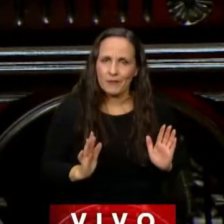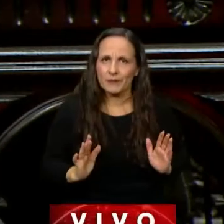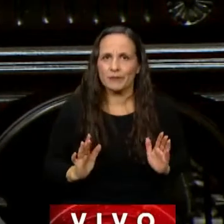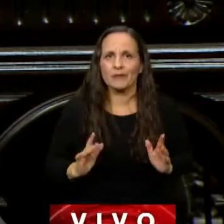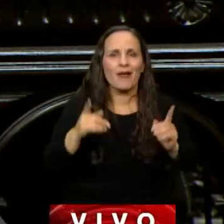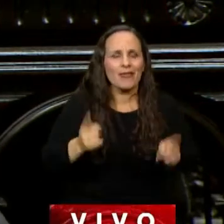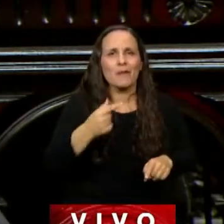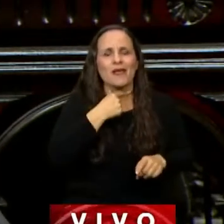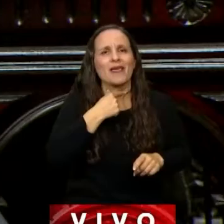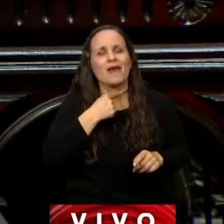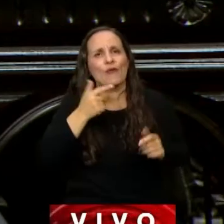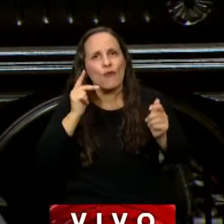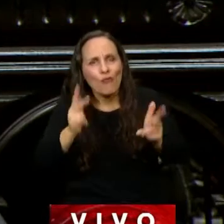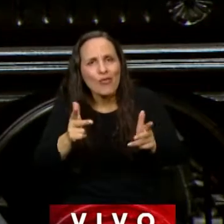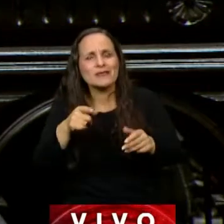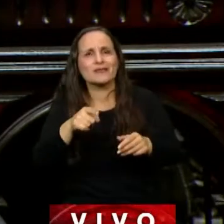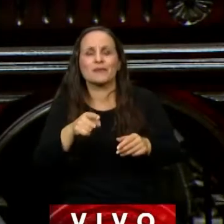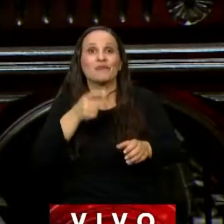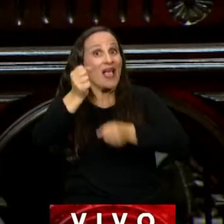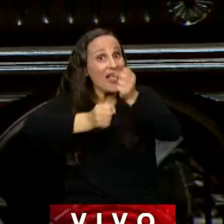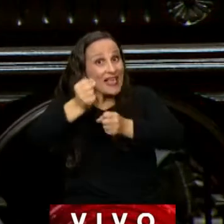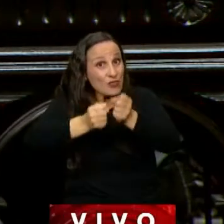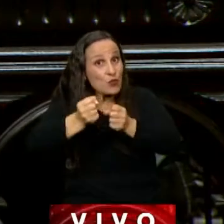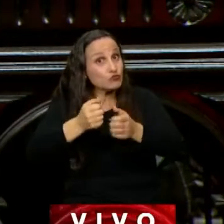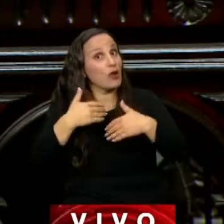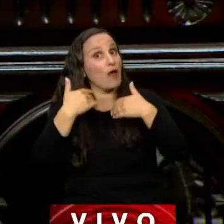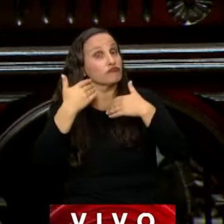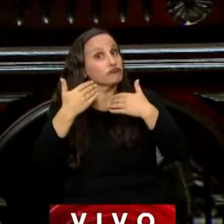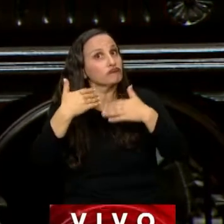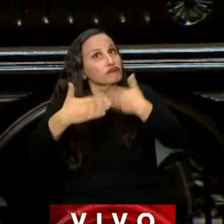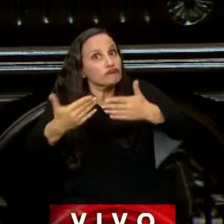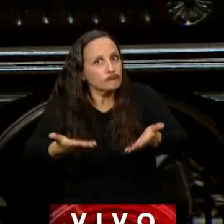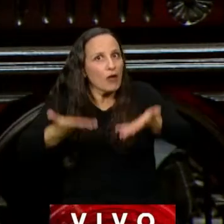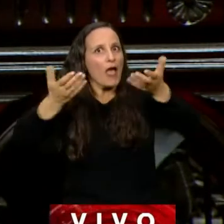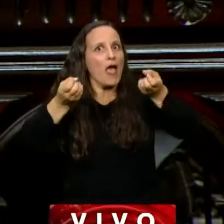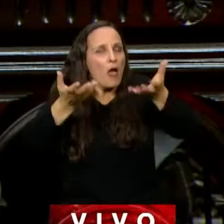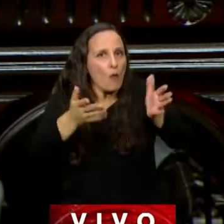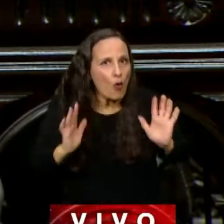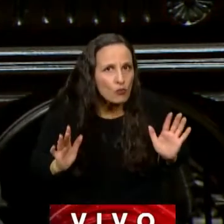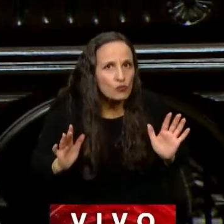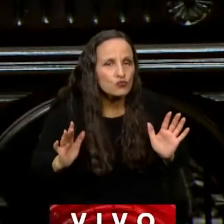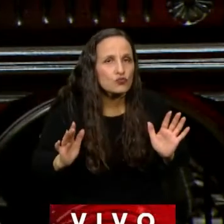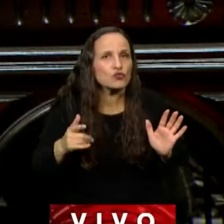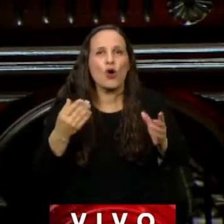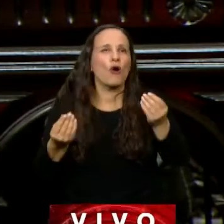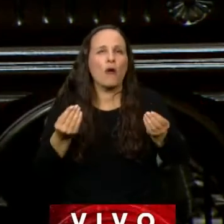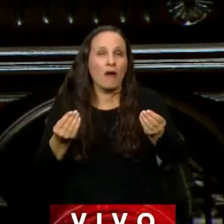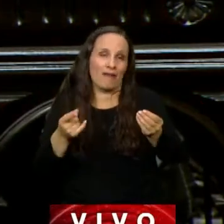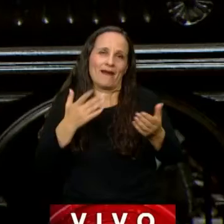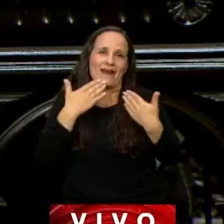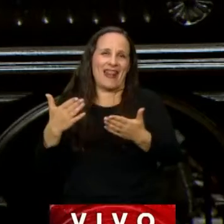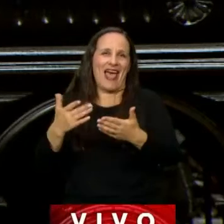Quiero decir que esta evolución de la industria se condice con el incremento de la utilización de la capacidad instalada